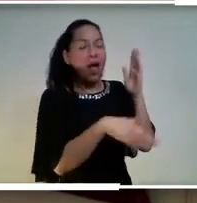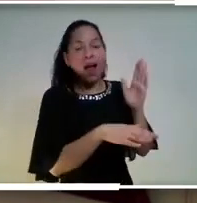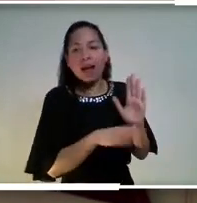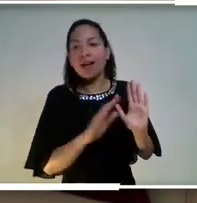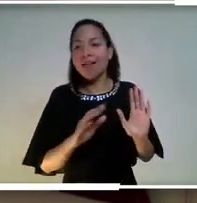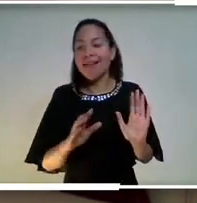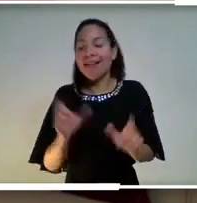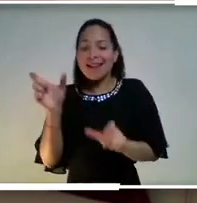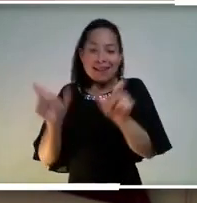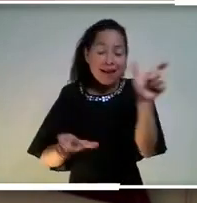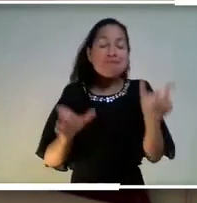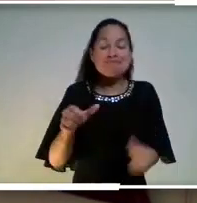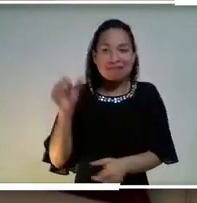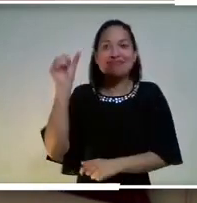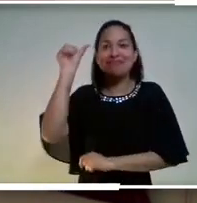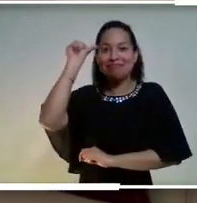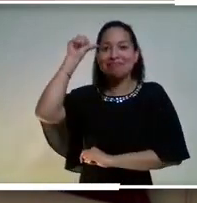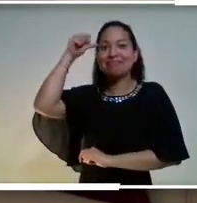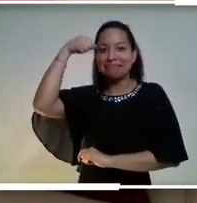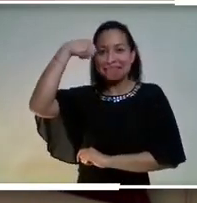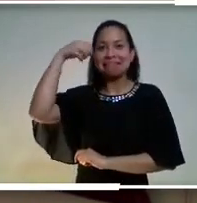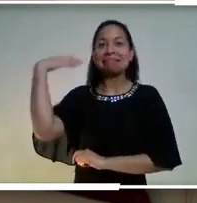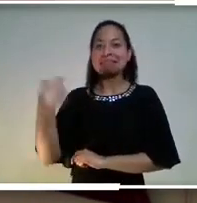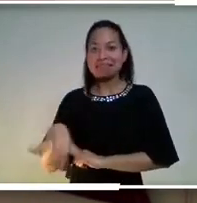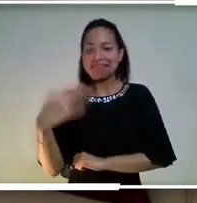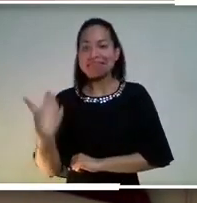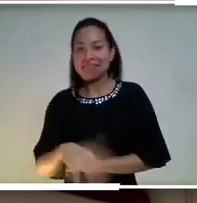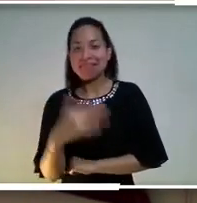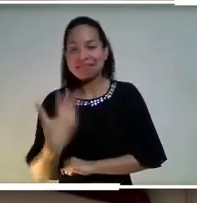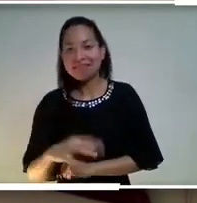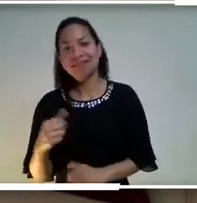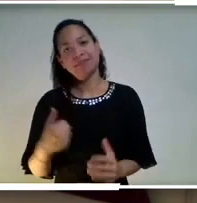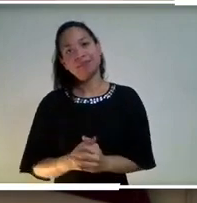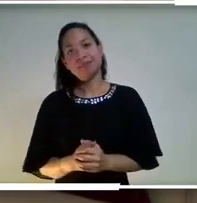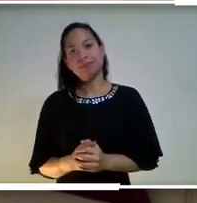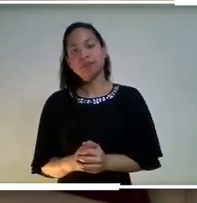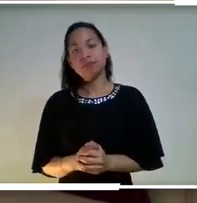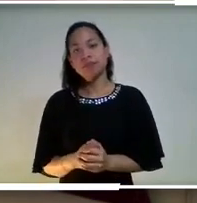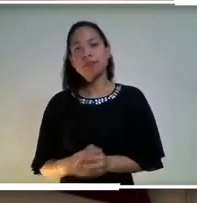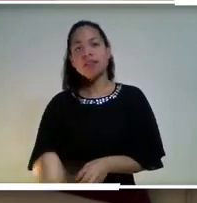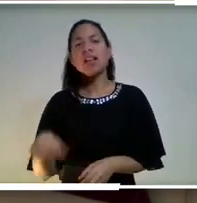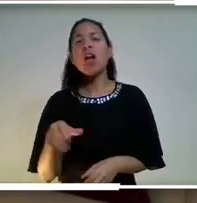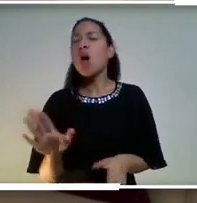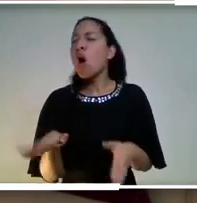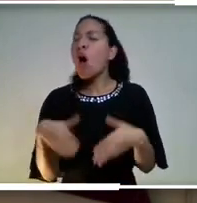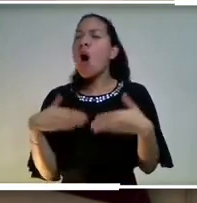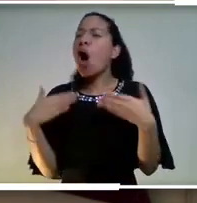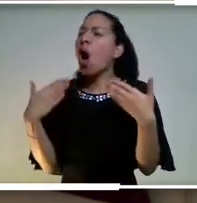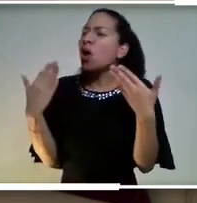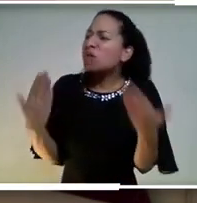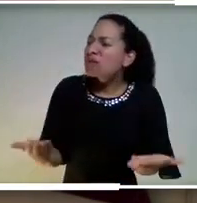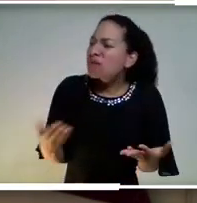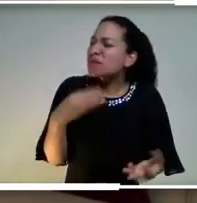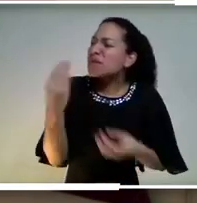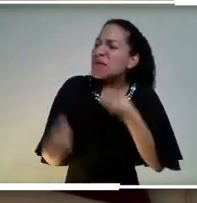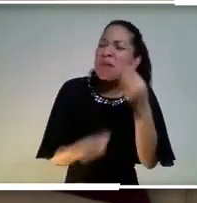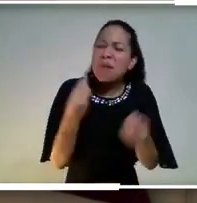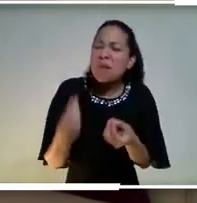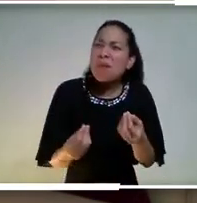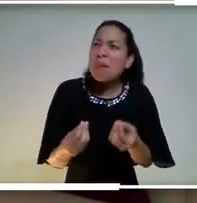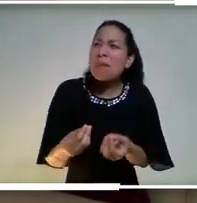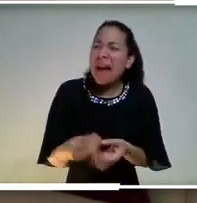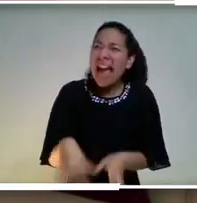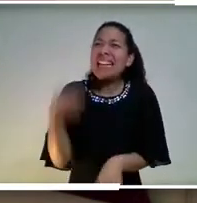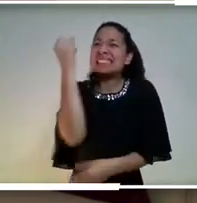en la mente de los oyentes amigos cómo podemos hacer para que nos quede bien grabado de que los muertos nada saben